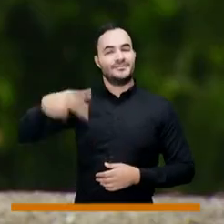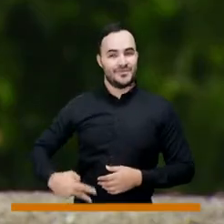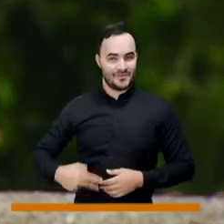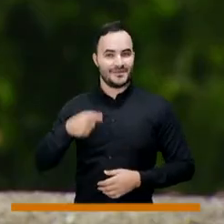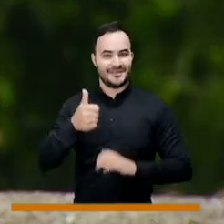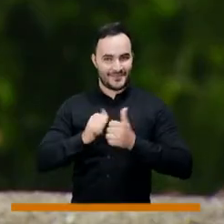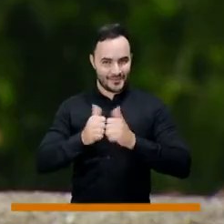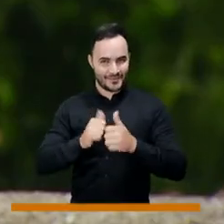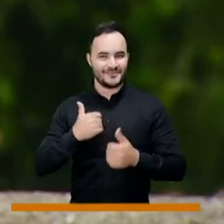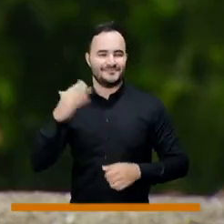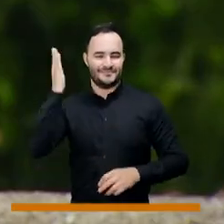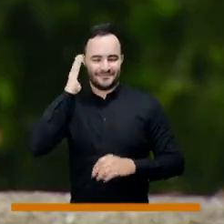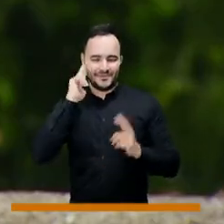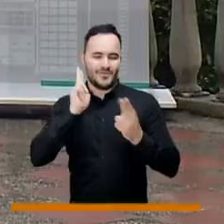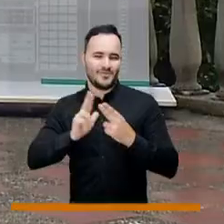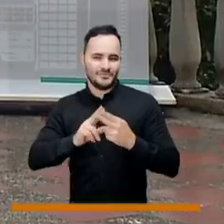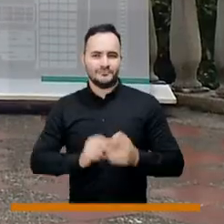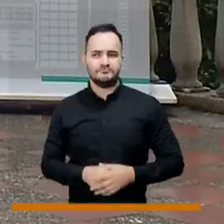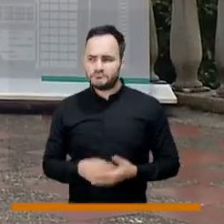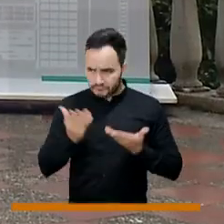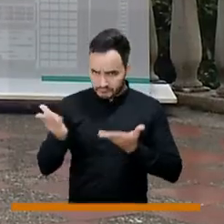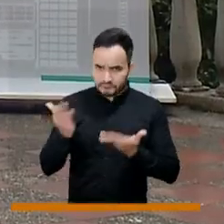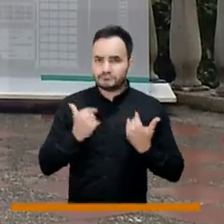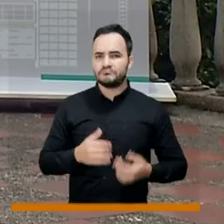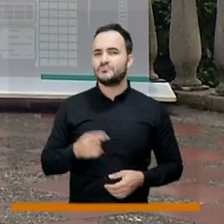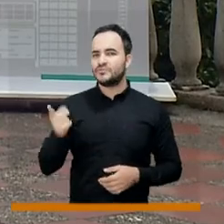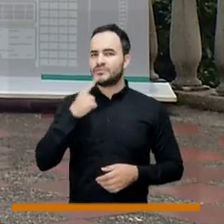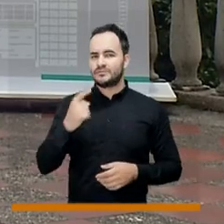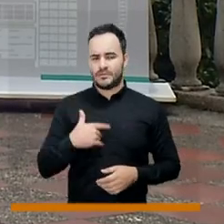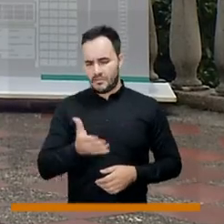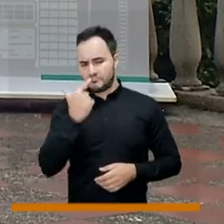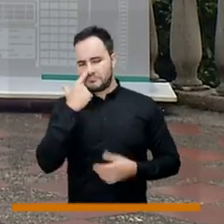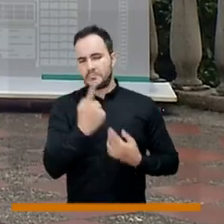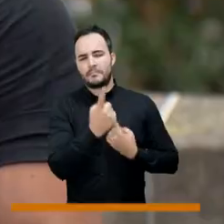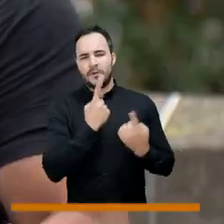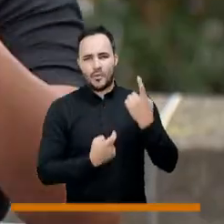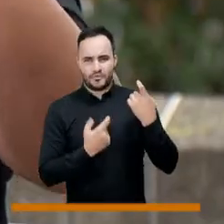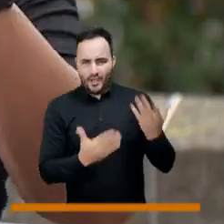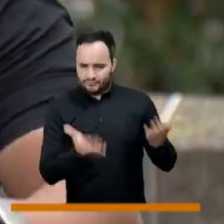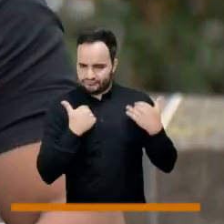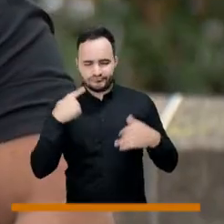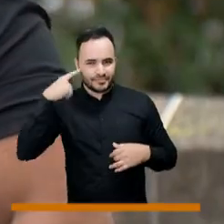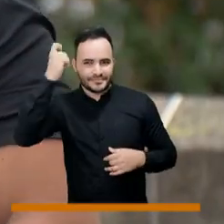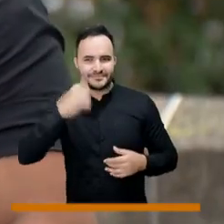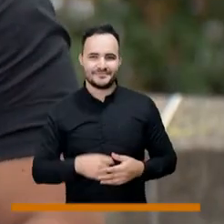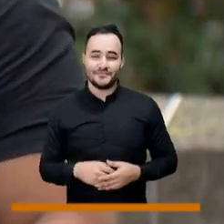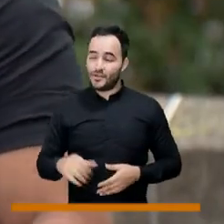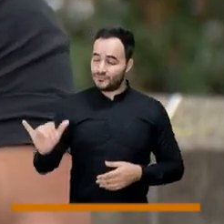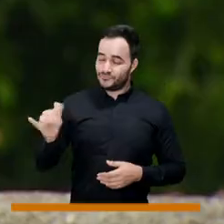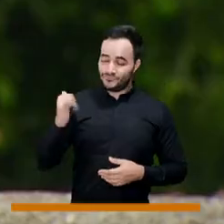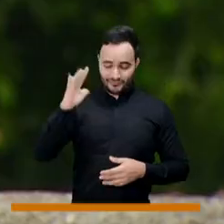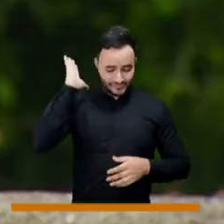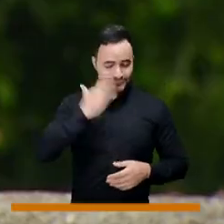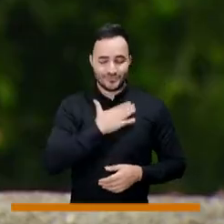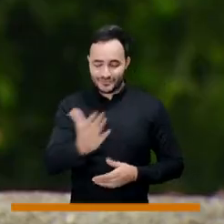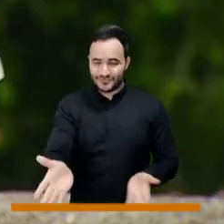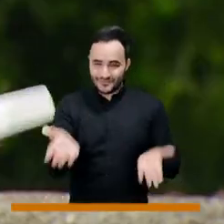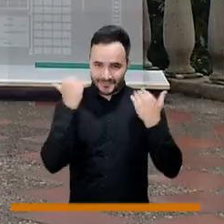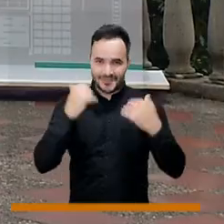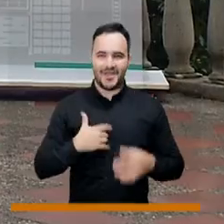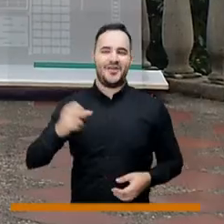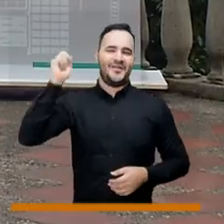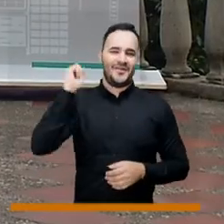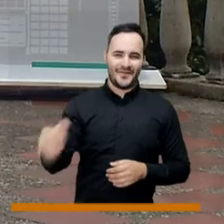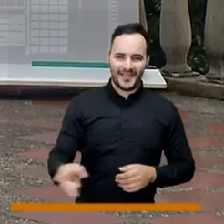lo quiero invitar a que se anime a decirnos sí, a destapar la cajita de Pandora. Bueno, listo, vamos con toda.